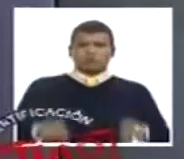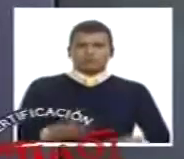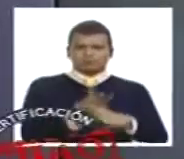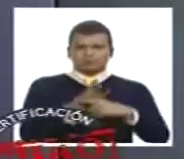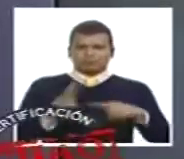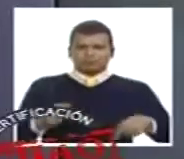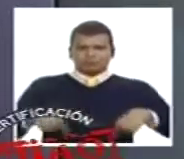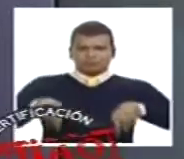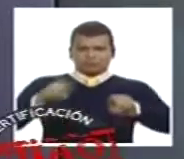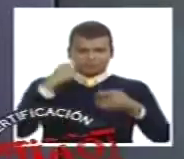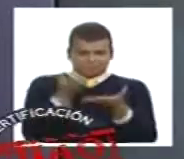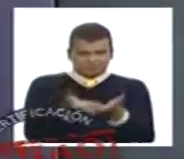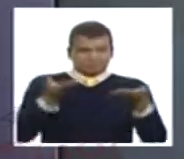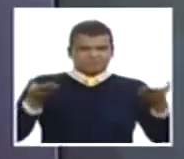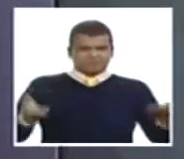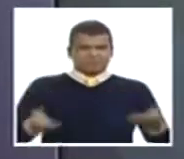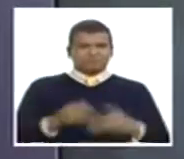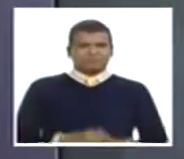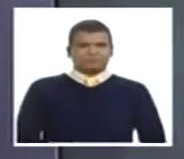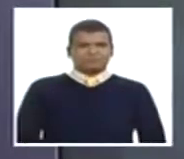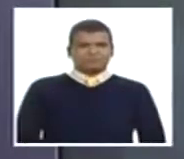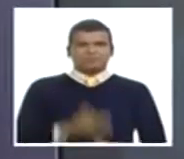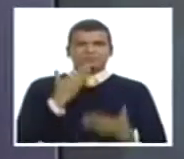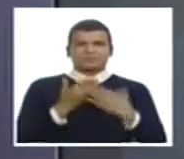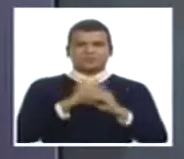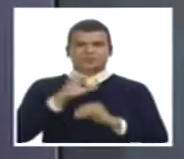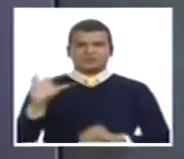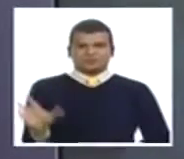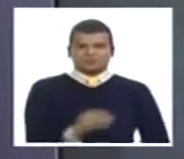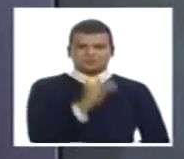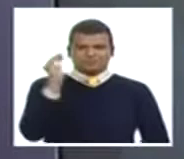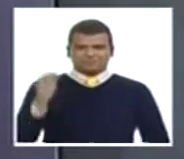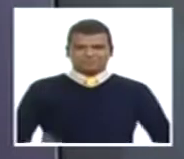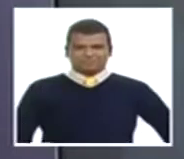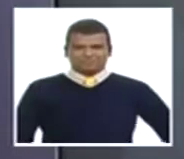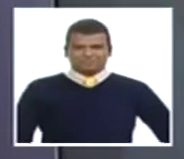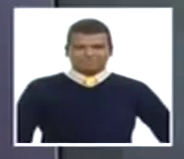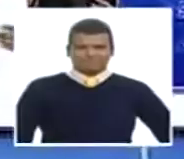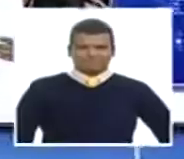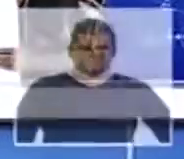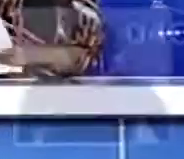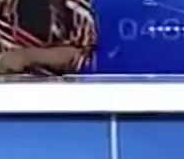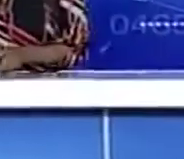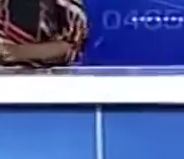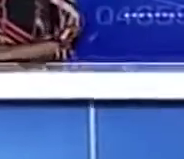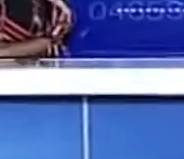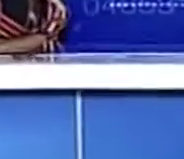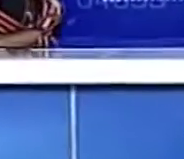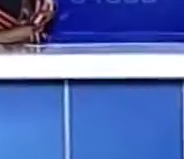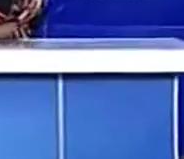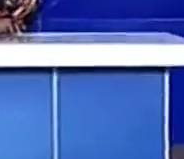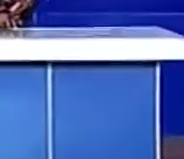en la página web noticieromaspacifico.com.co. Feliz inicio de semana para todos.